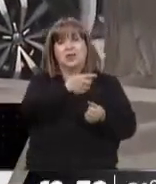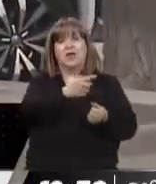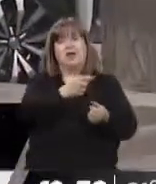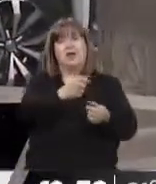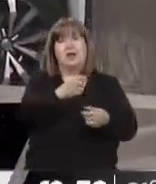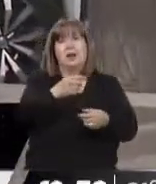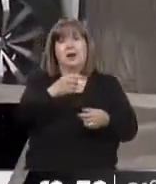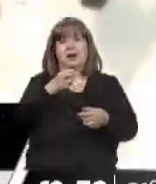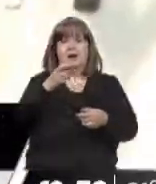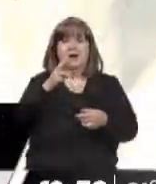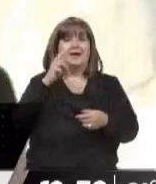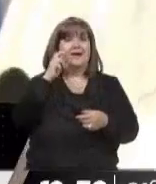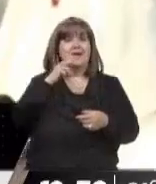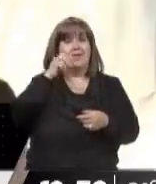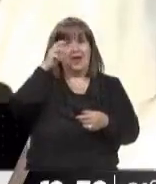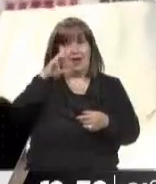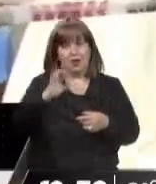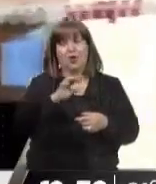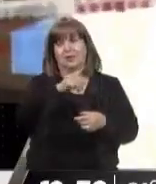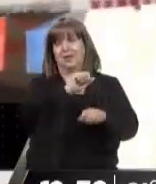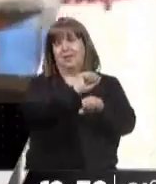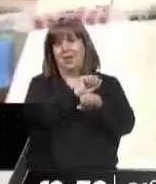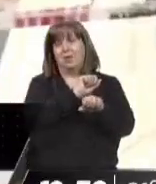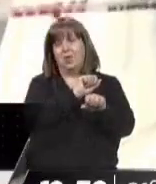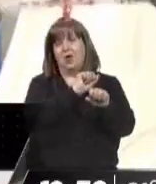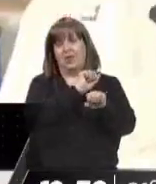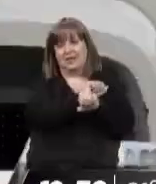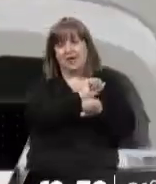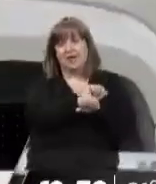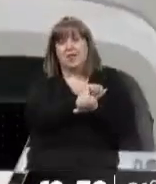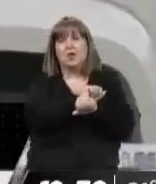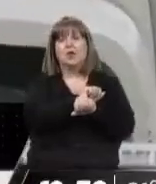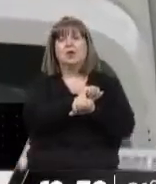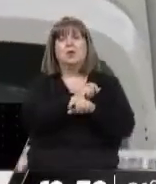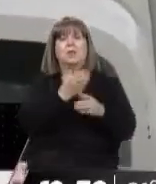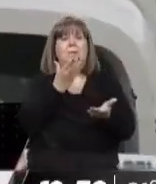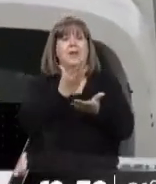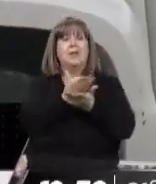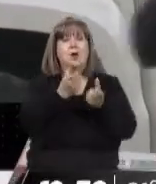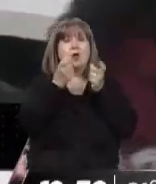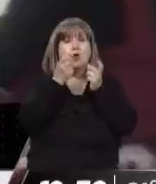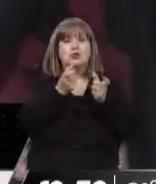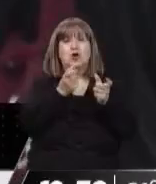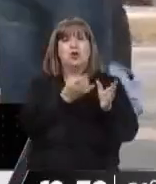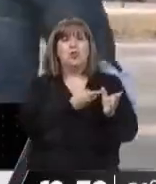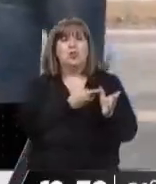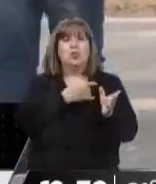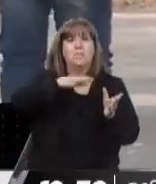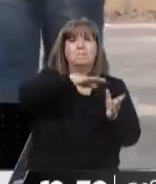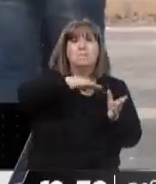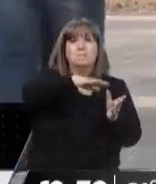Rivero lo que va a solicitar es un control jurisdiccional, que lo que intenta con esto